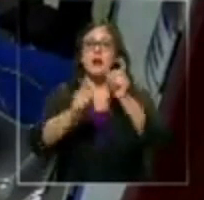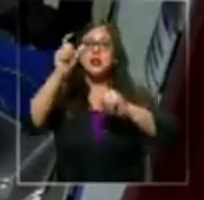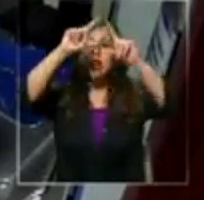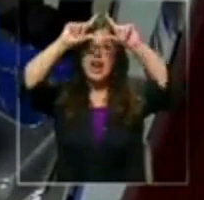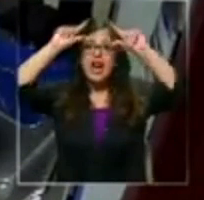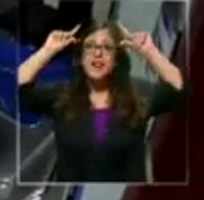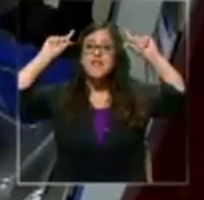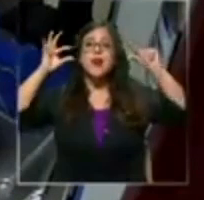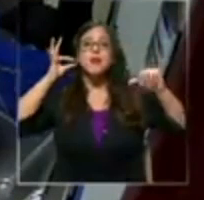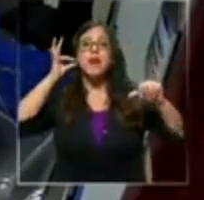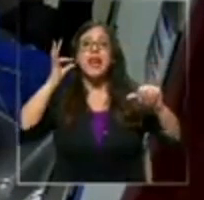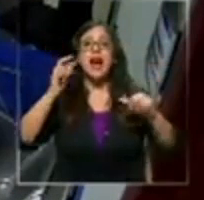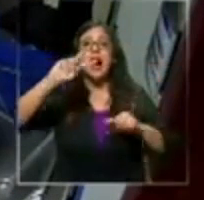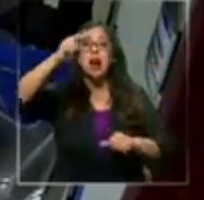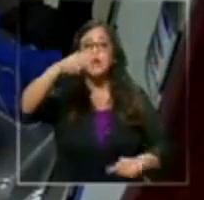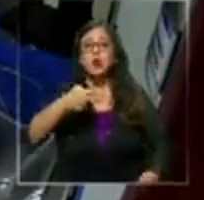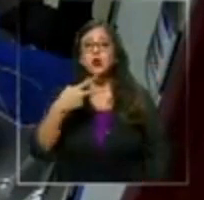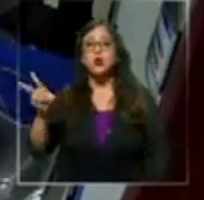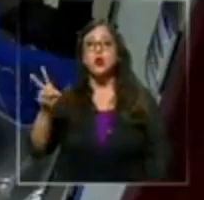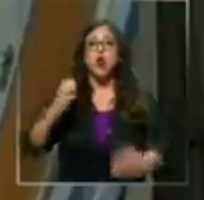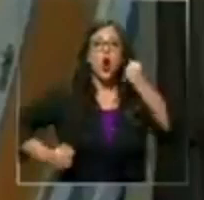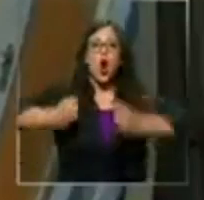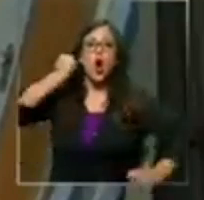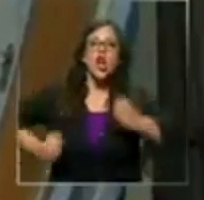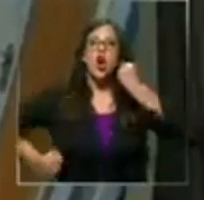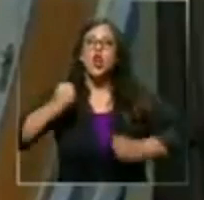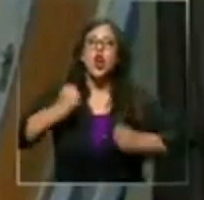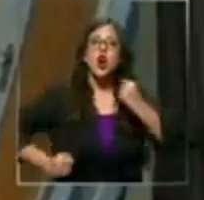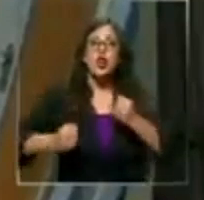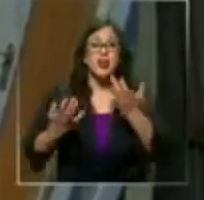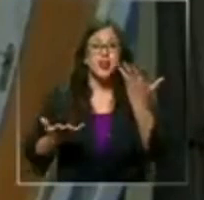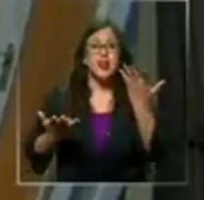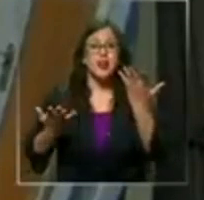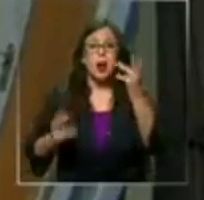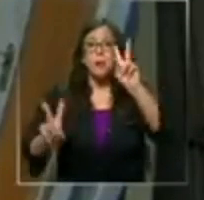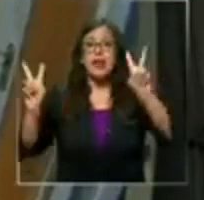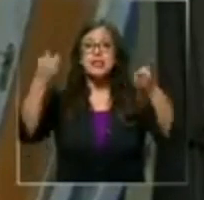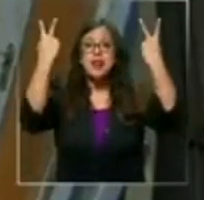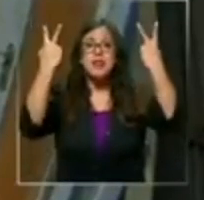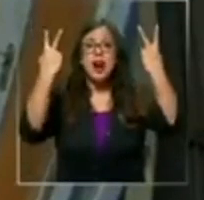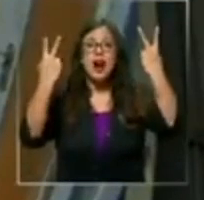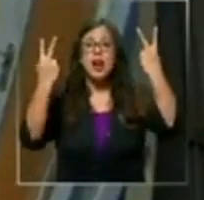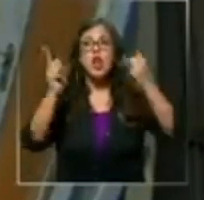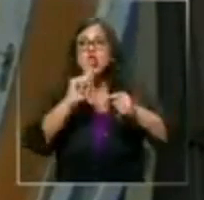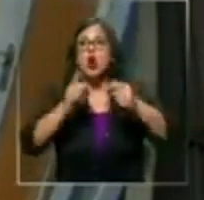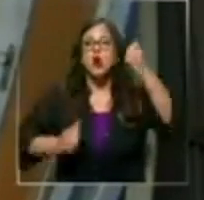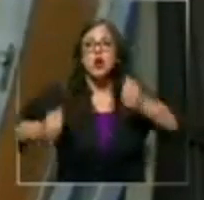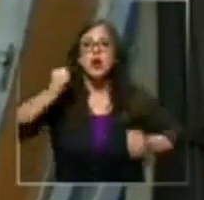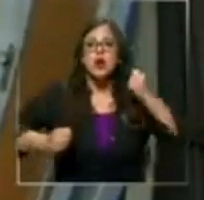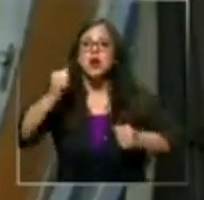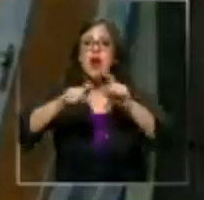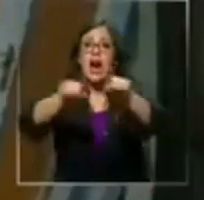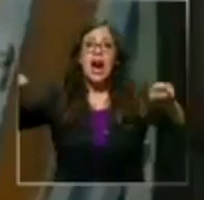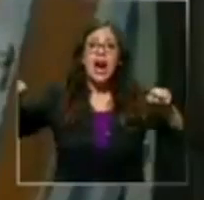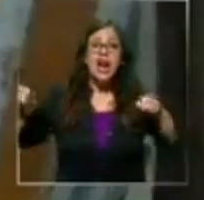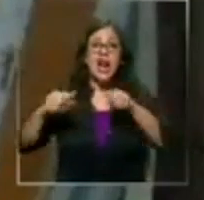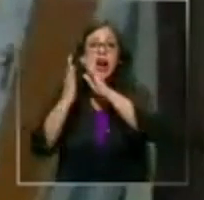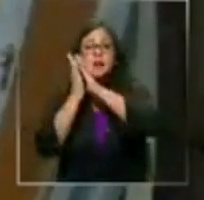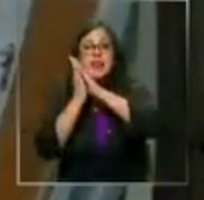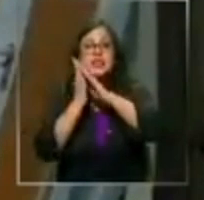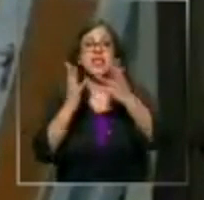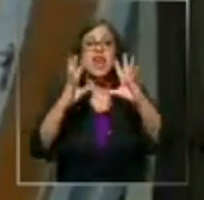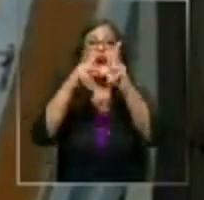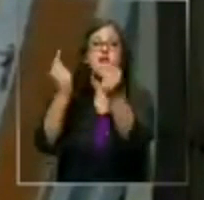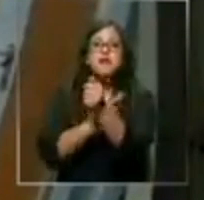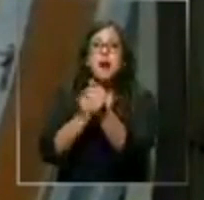estaban en su turno y deciden correr, pero no para salir del hospital, sino que van a las habitaciones donde hay niños, donde